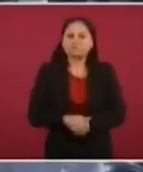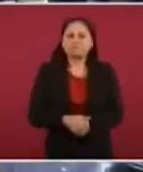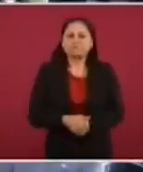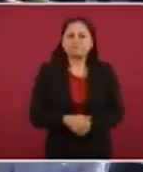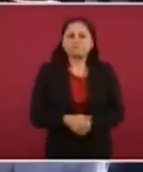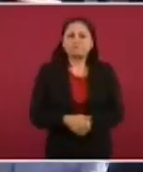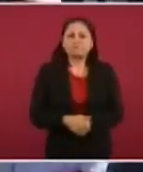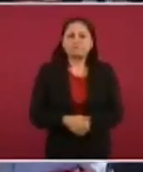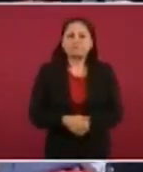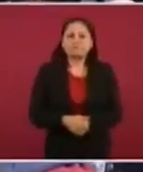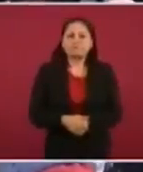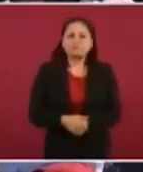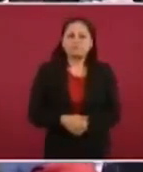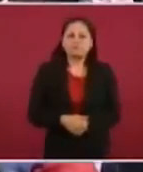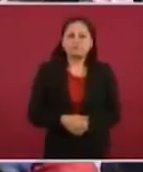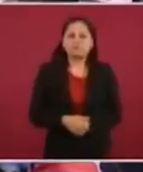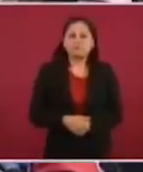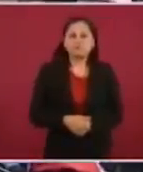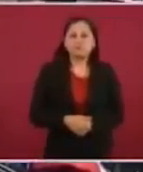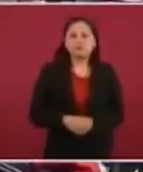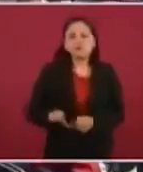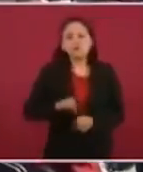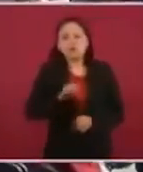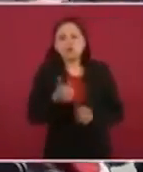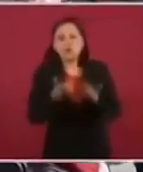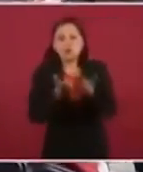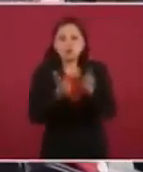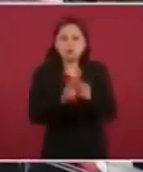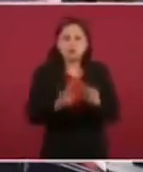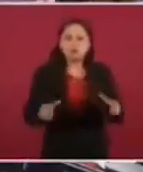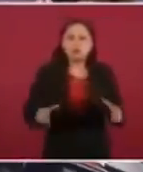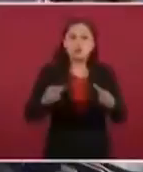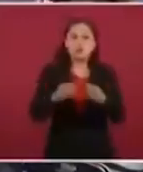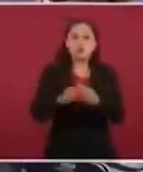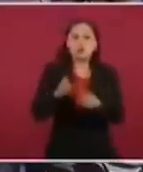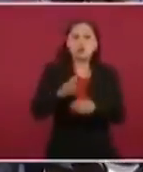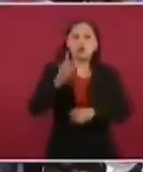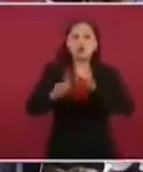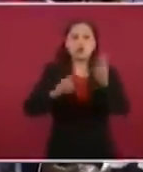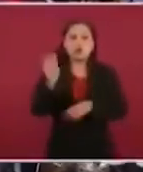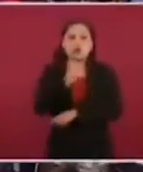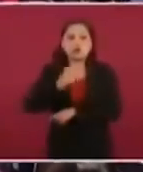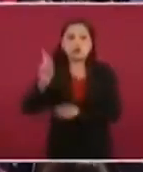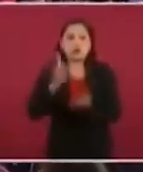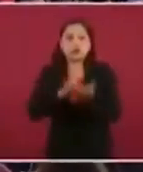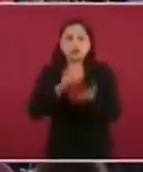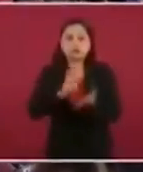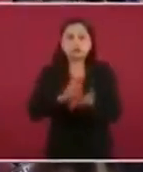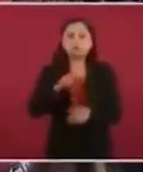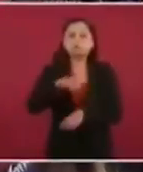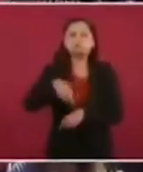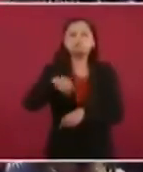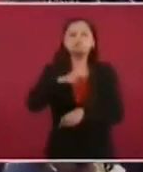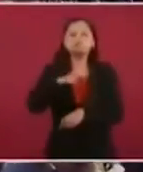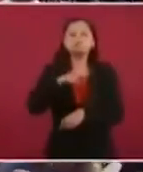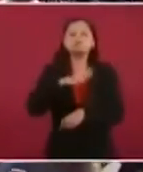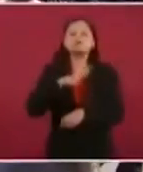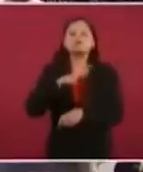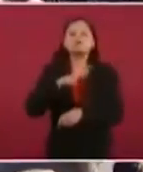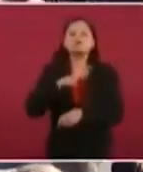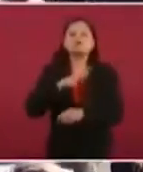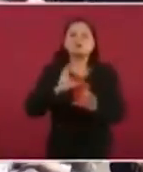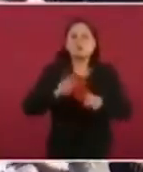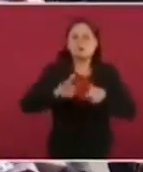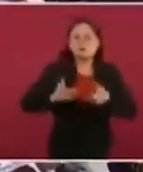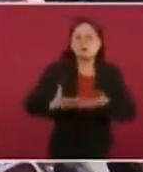Lo mismo hicimos con los atletas paralímpicos, quienes obtuvieron 55